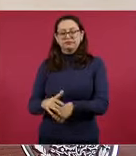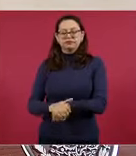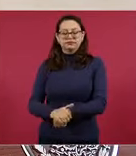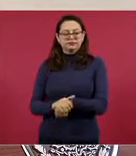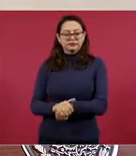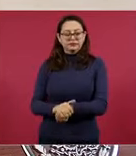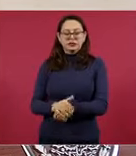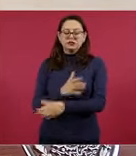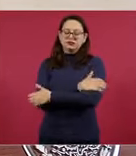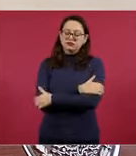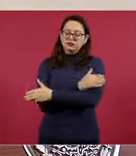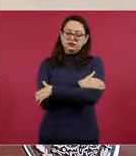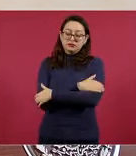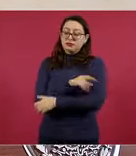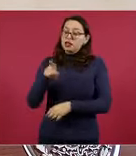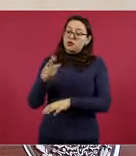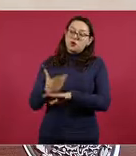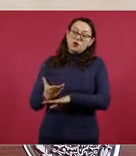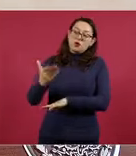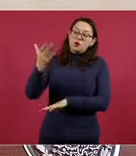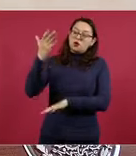el inicio.